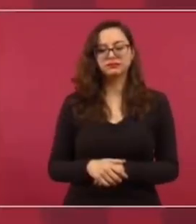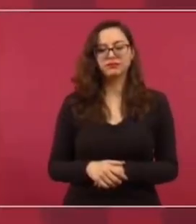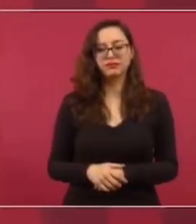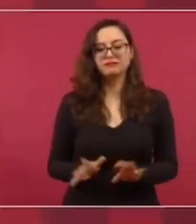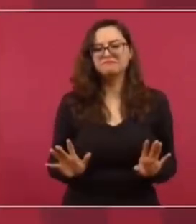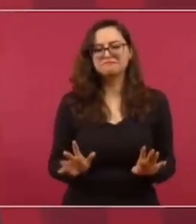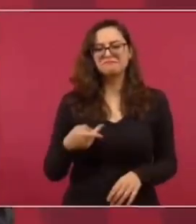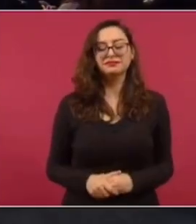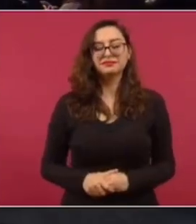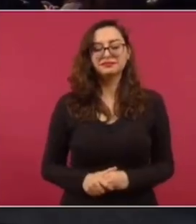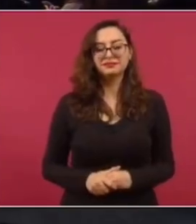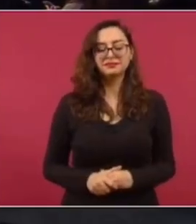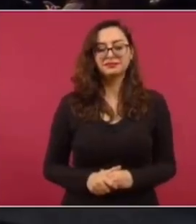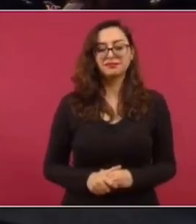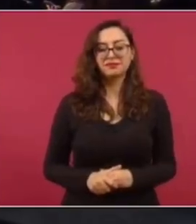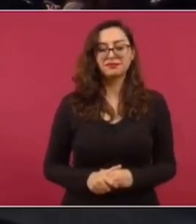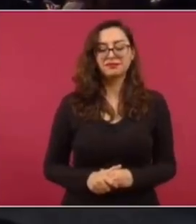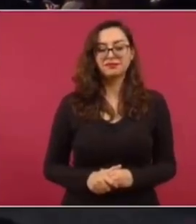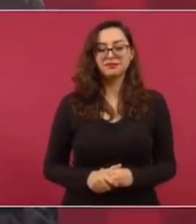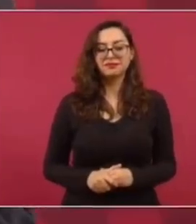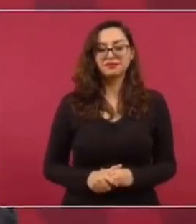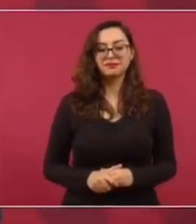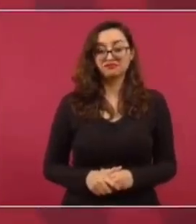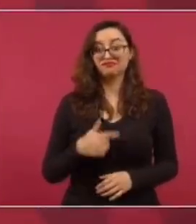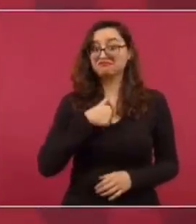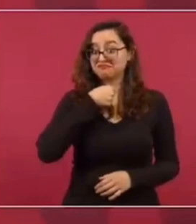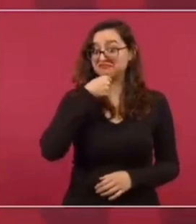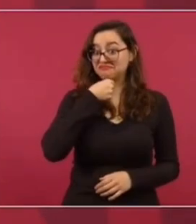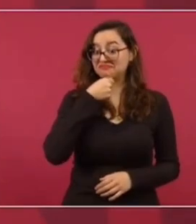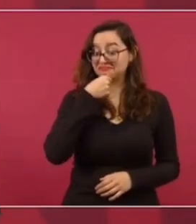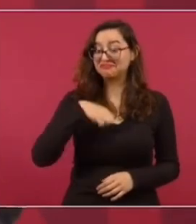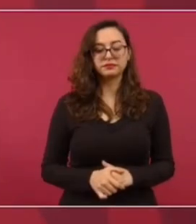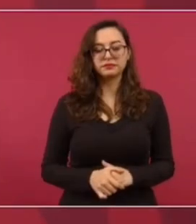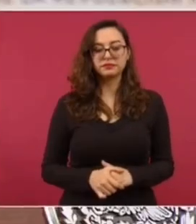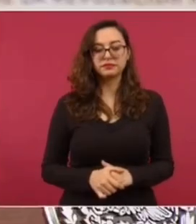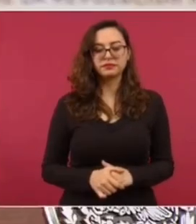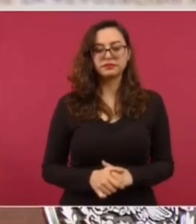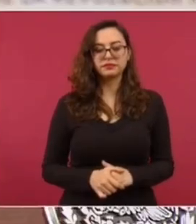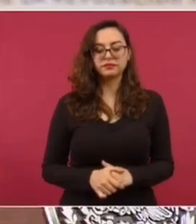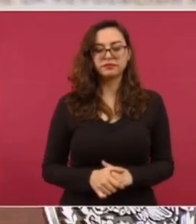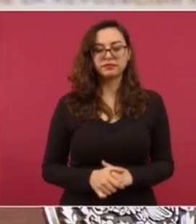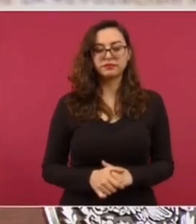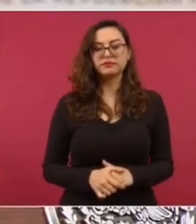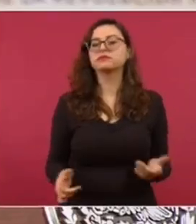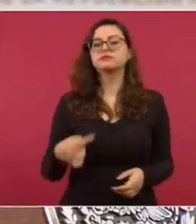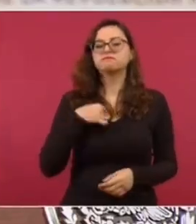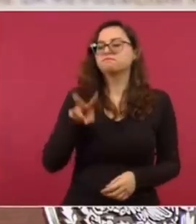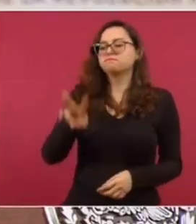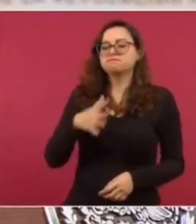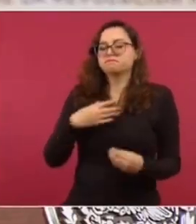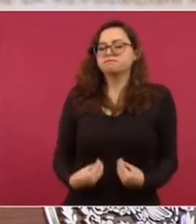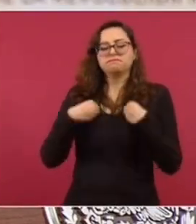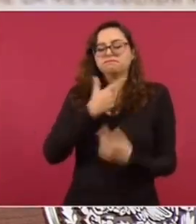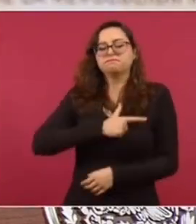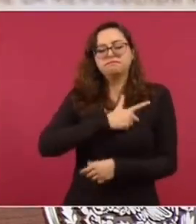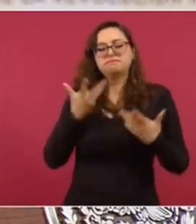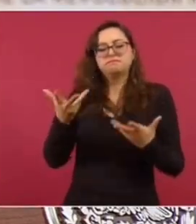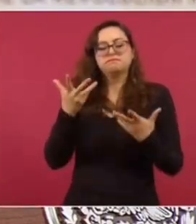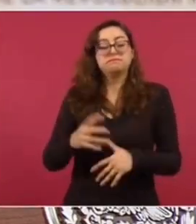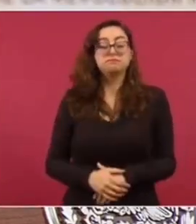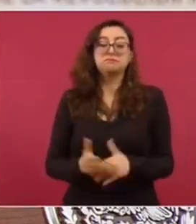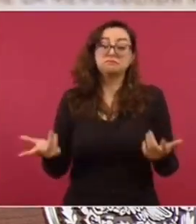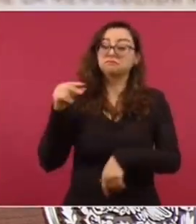No. Pero me sentía bien. Ya estoy chocheando, pero todavía. Muchos deseos de vivir. Y la